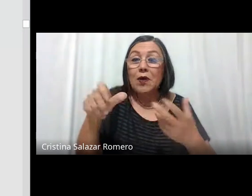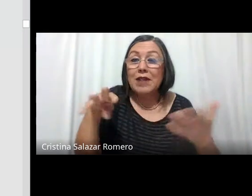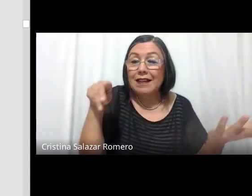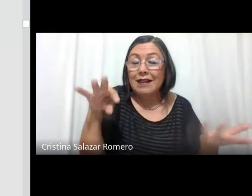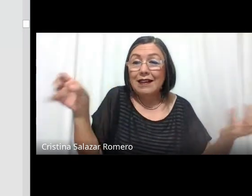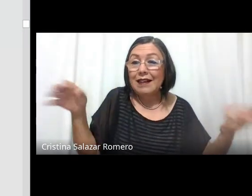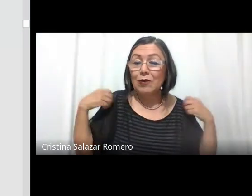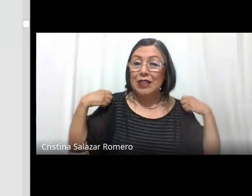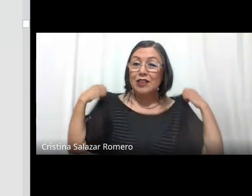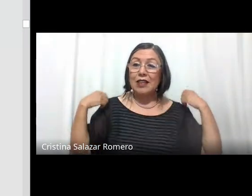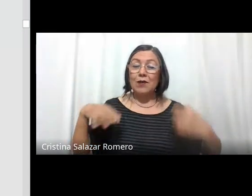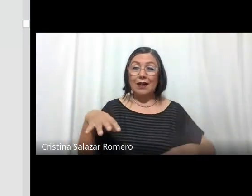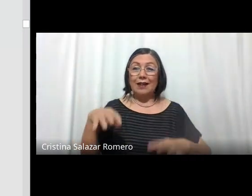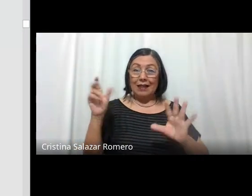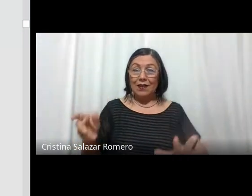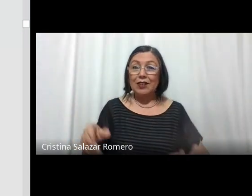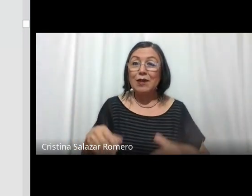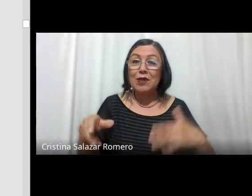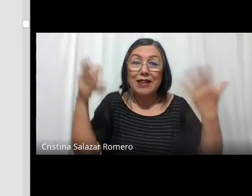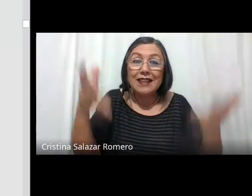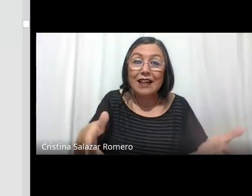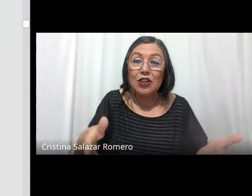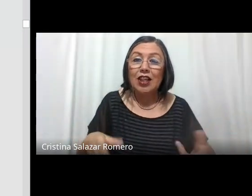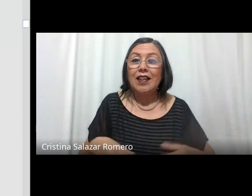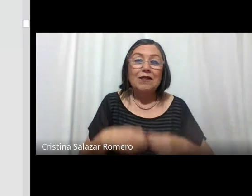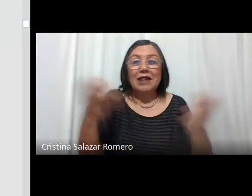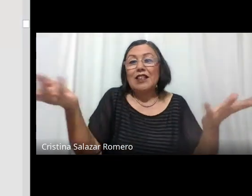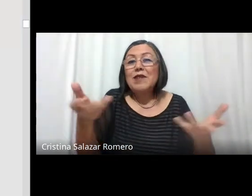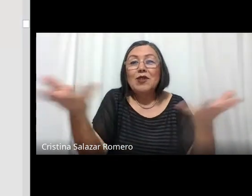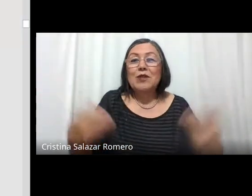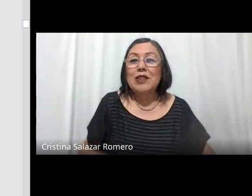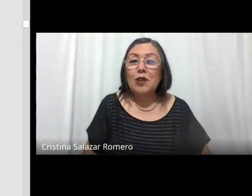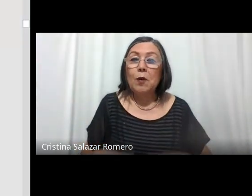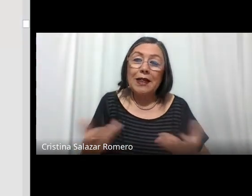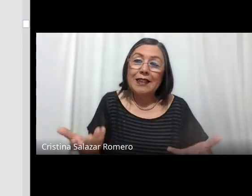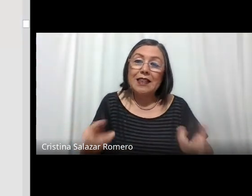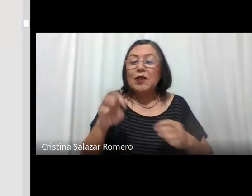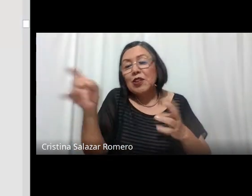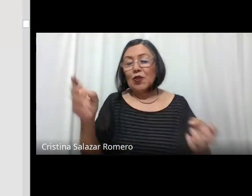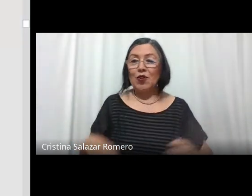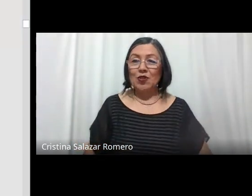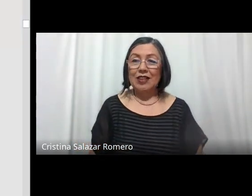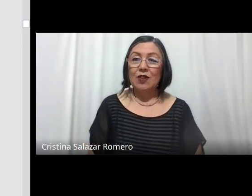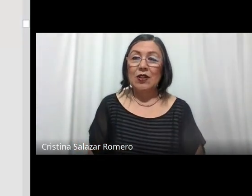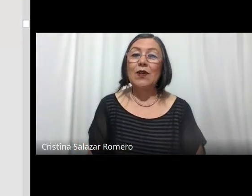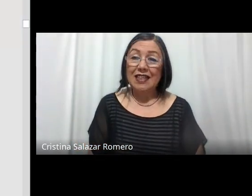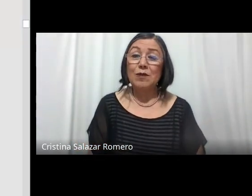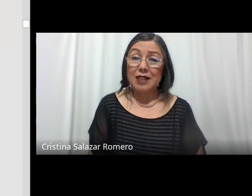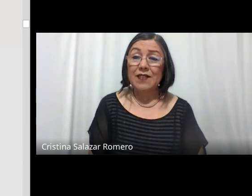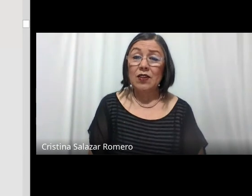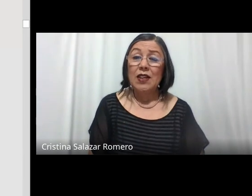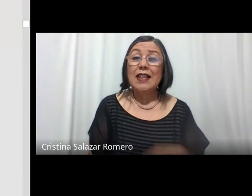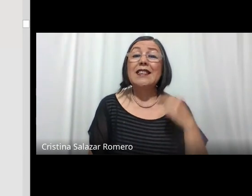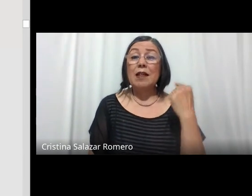hago utiliza el alfabeto manual mexicano, va a ser lo mismo, los demás no lo van a entender porque no lo conocen el código. Y a eso